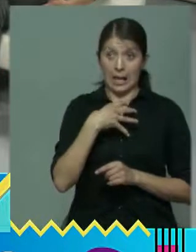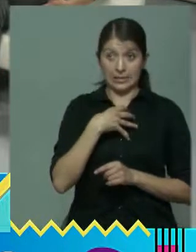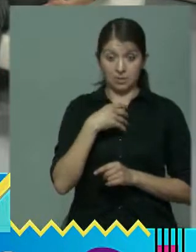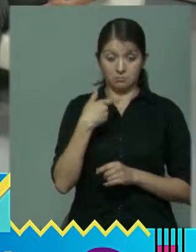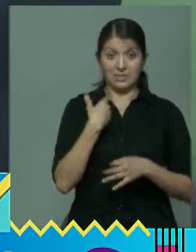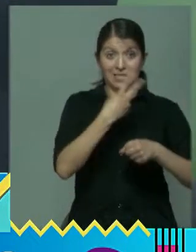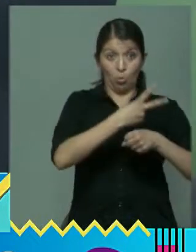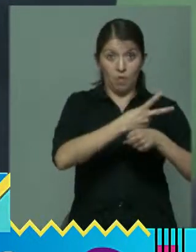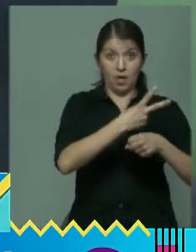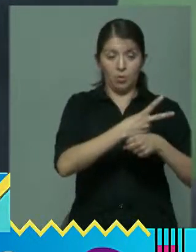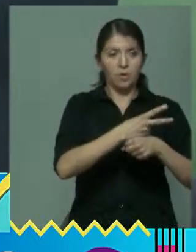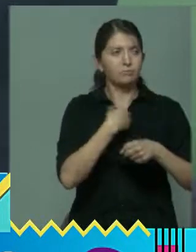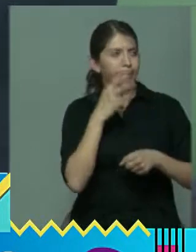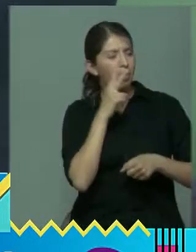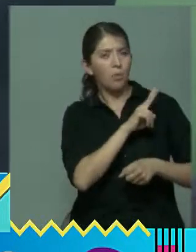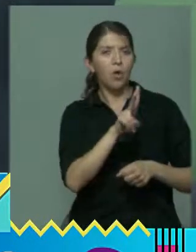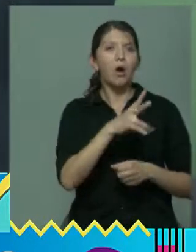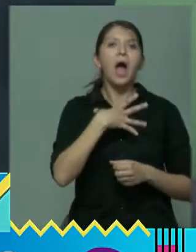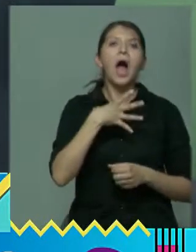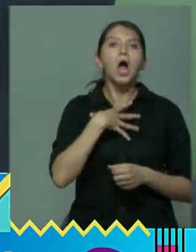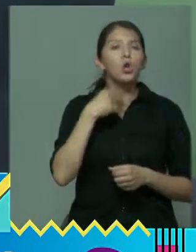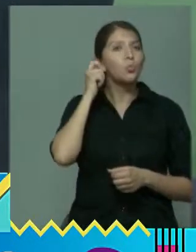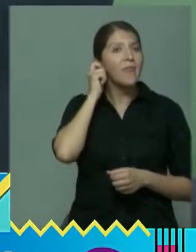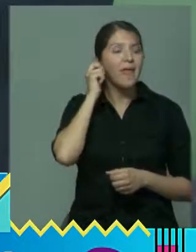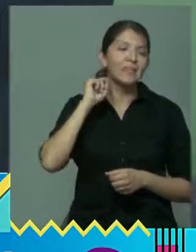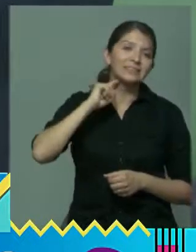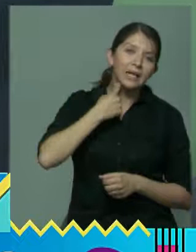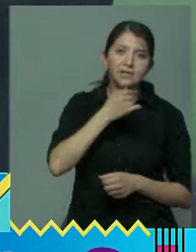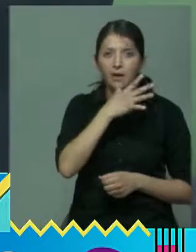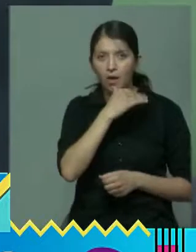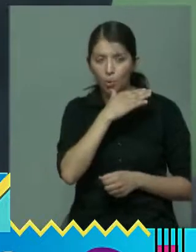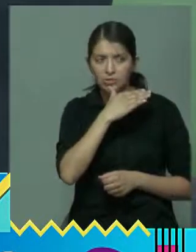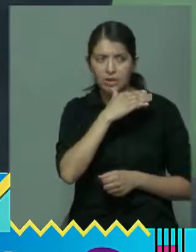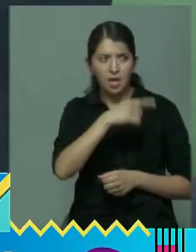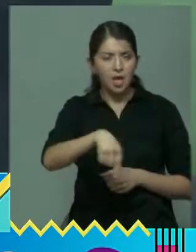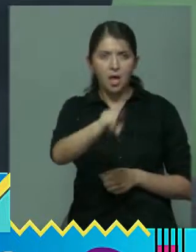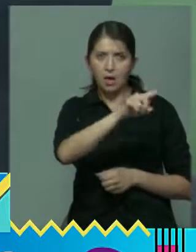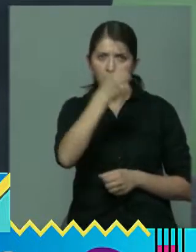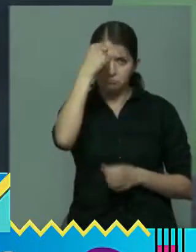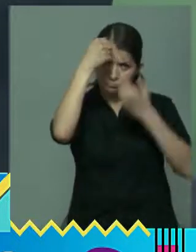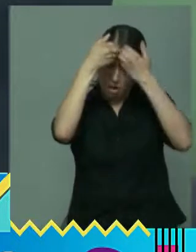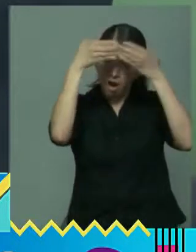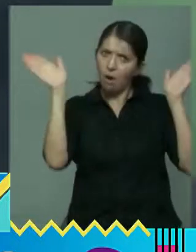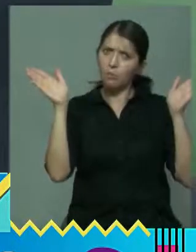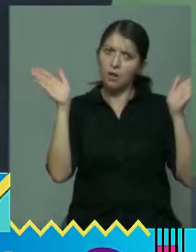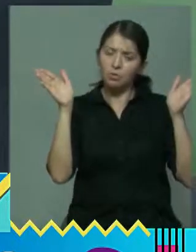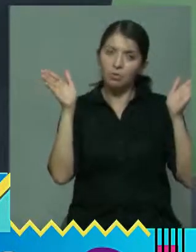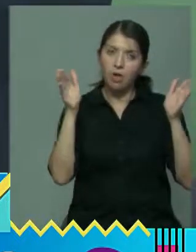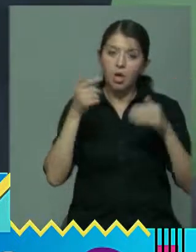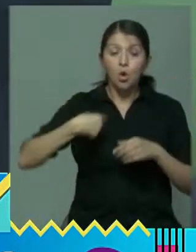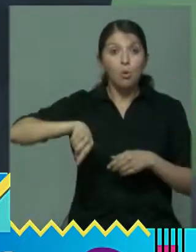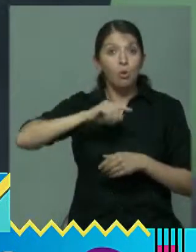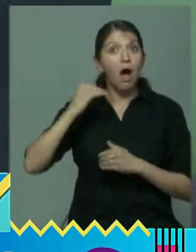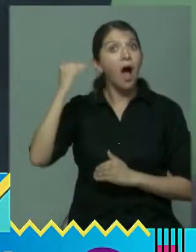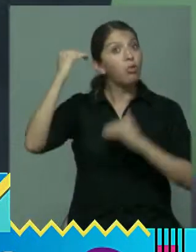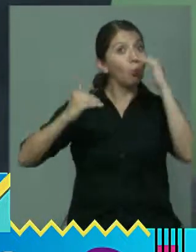hay chicos que tienen entre 13 y 14 años que vienen con una cabeza mucho más amplia que la que nosotros estábamos acostumbrados a